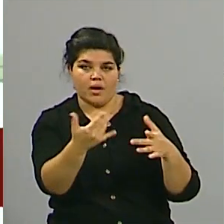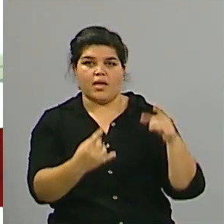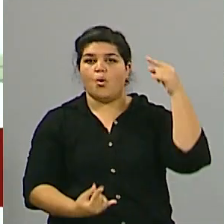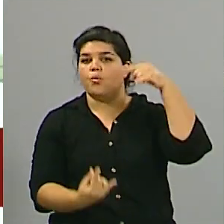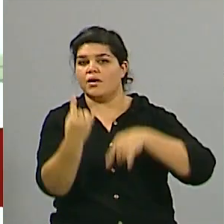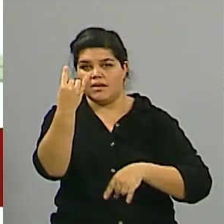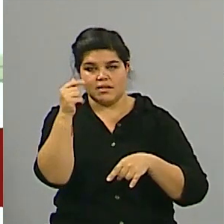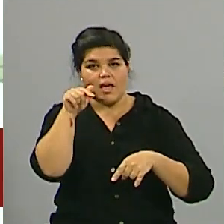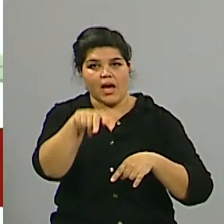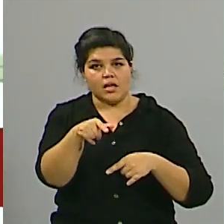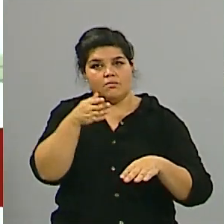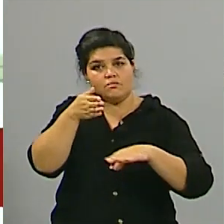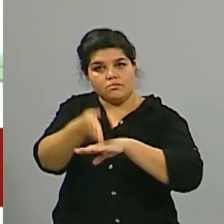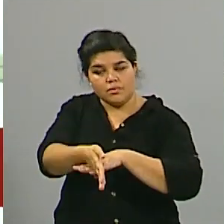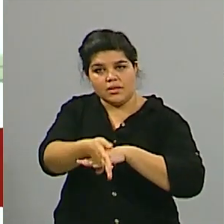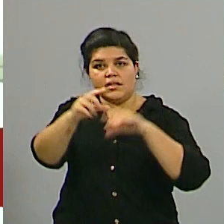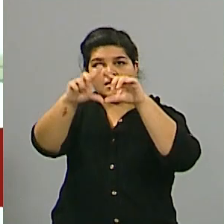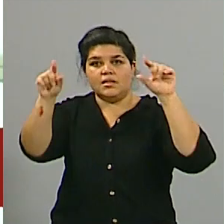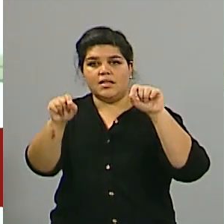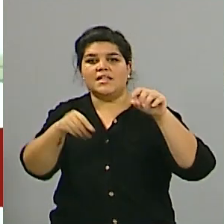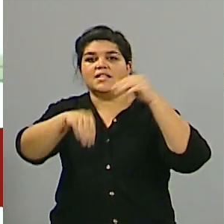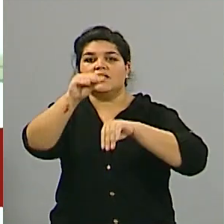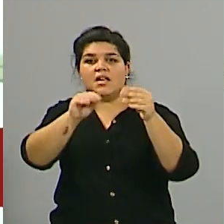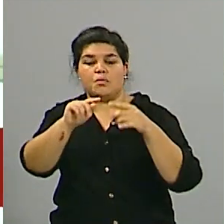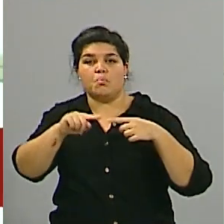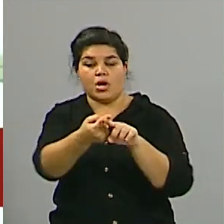Pueden ingresar entonces, se encuentran con Chat Político y pueden ver